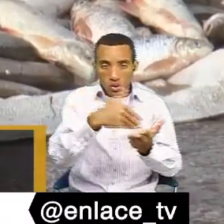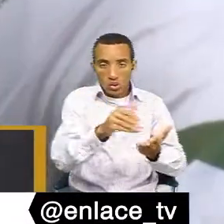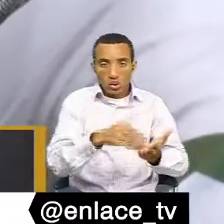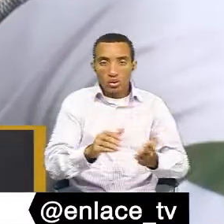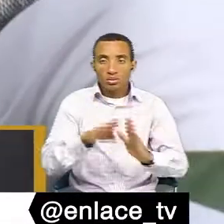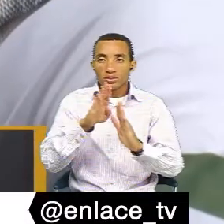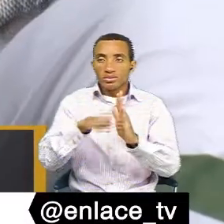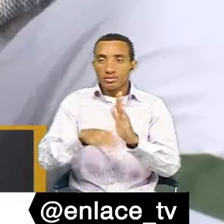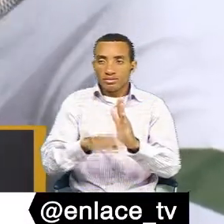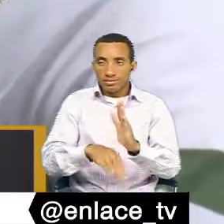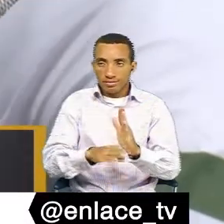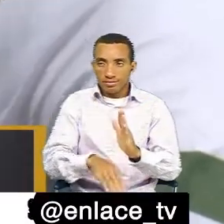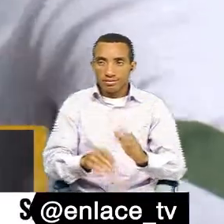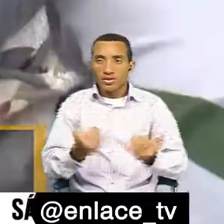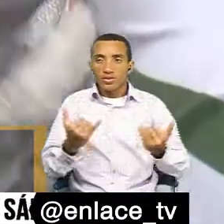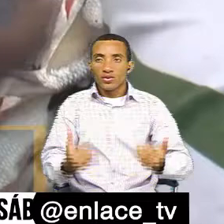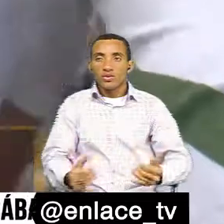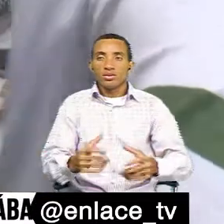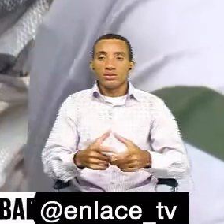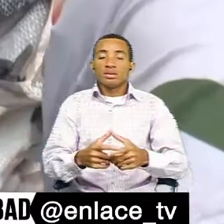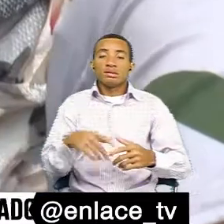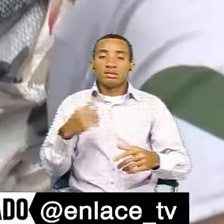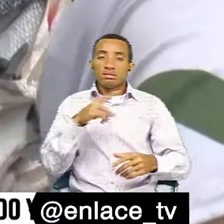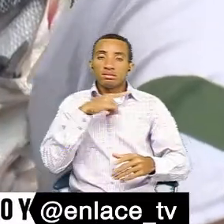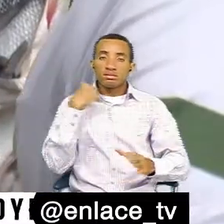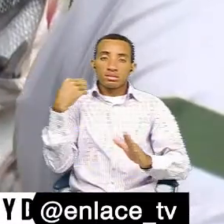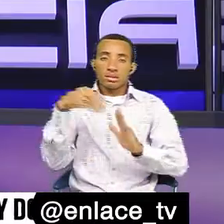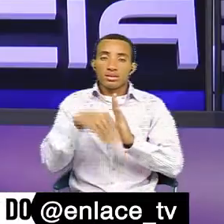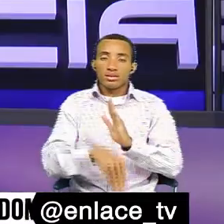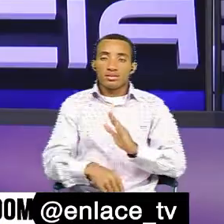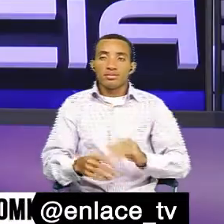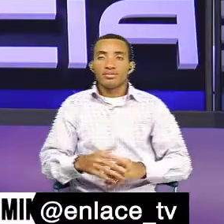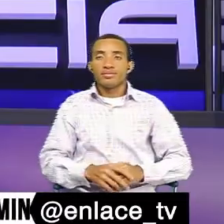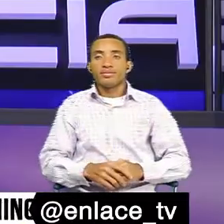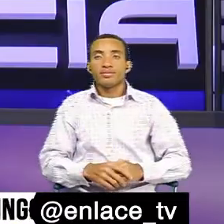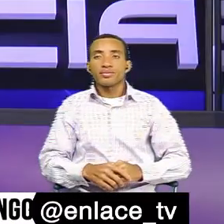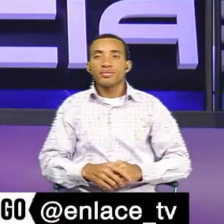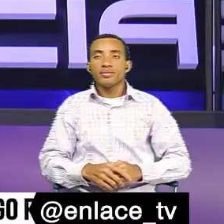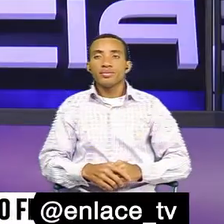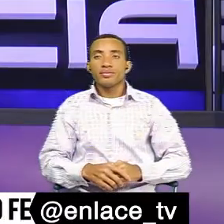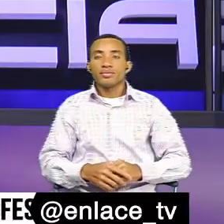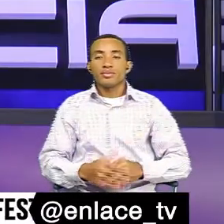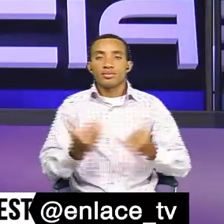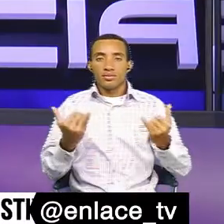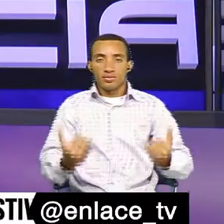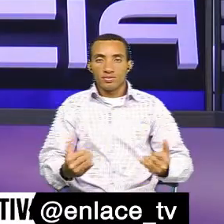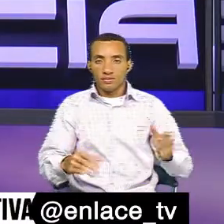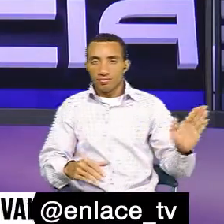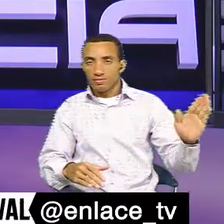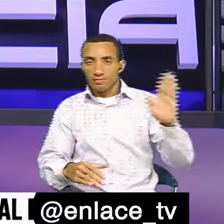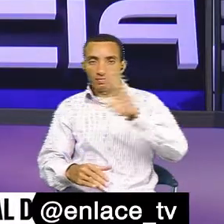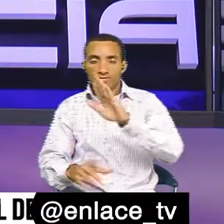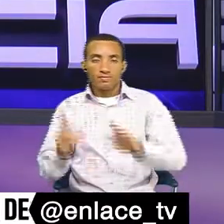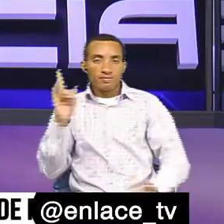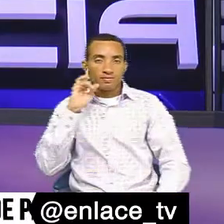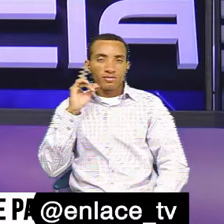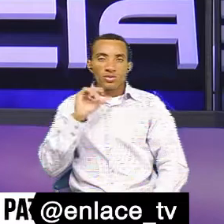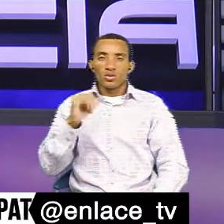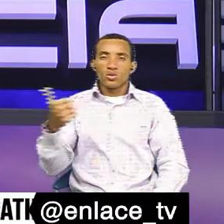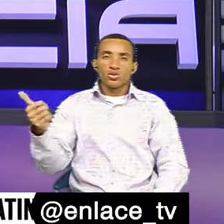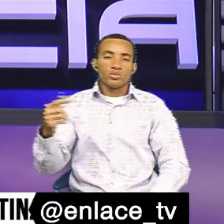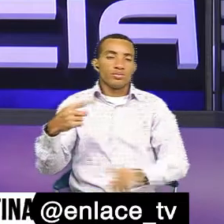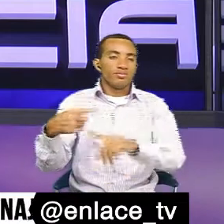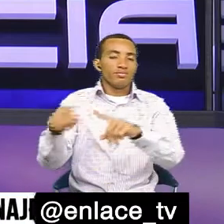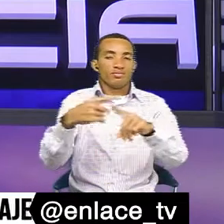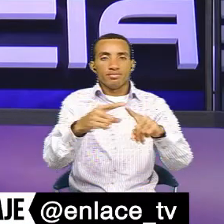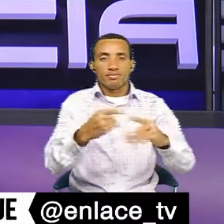precios propicios en época de crisis económica. A continuación, en imágenes y sonidos, conozcamos otros hechos importantes